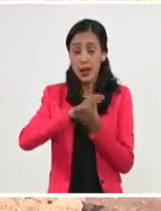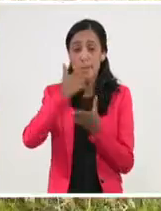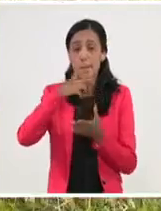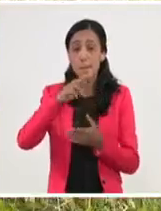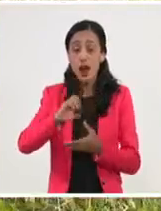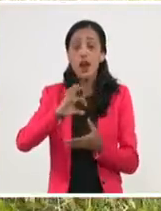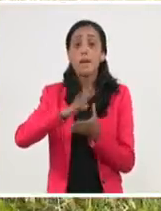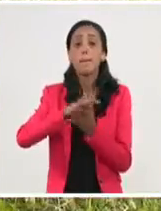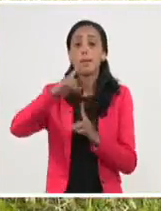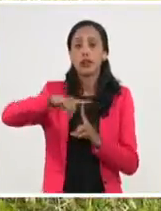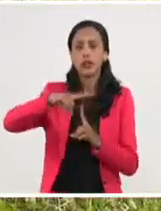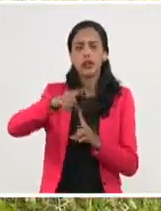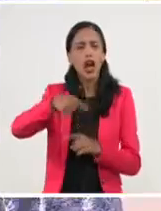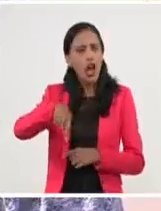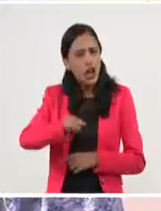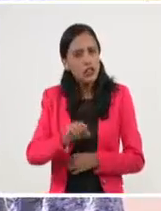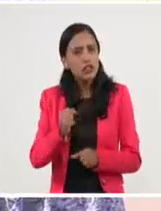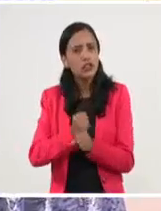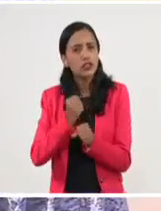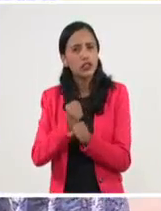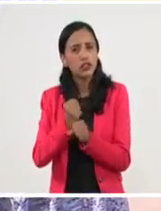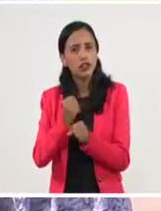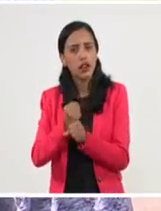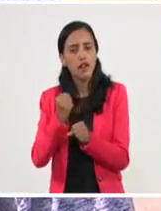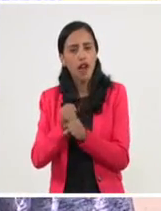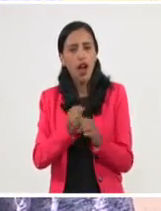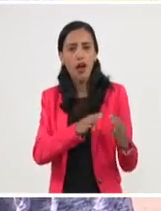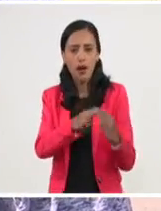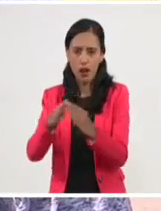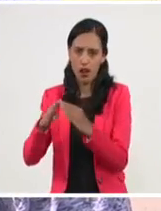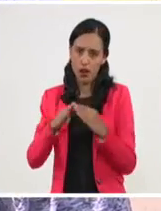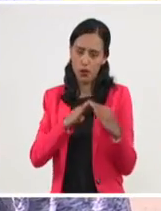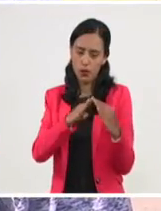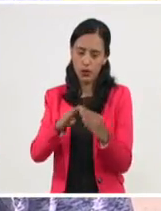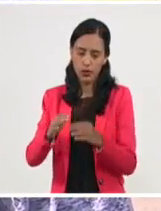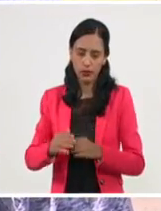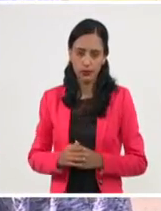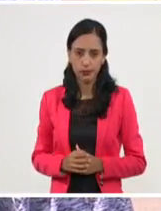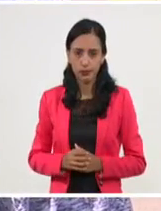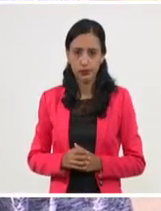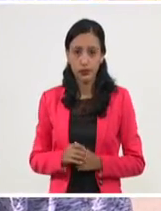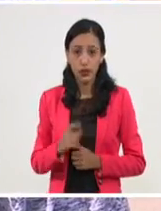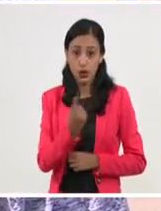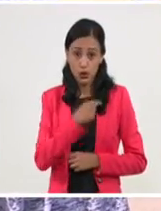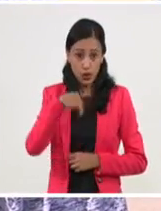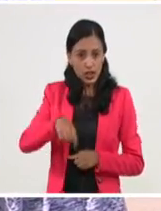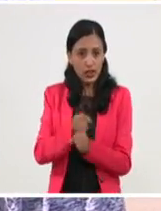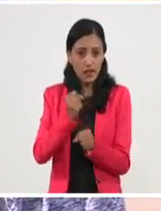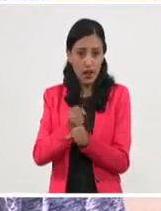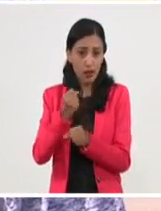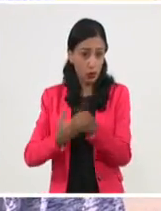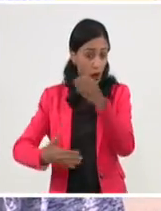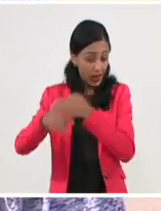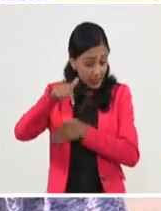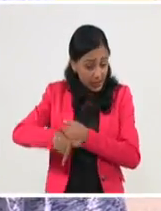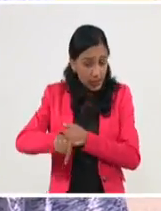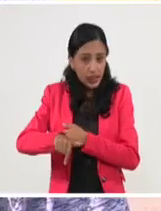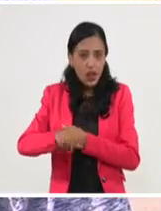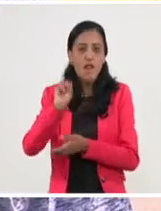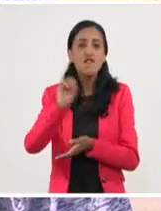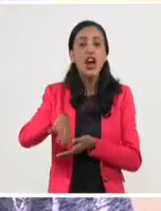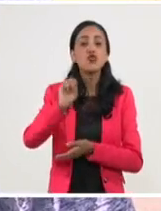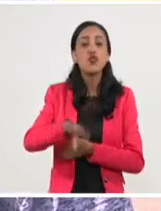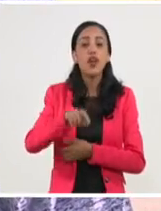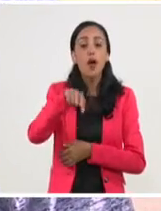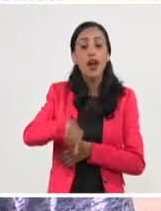acciones de apoyo comunitario integral. Hoy nos encontramos trabajando en un área que era un basurero donde vamos a hacer un organopónico con la